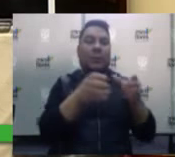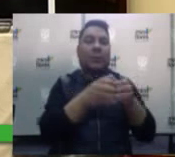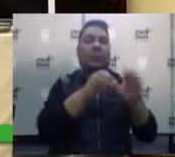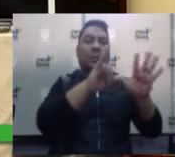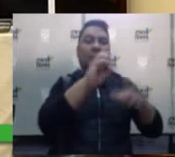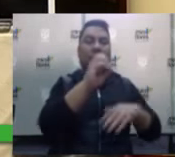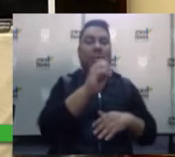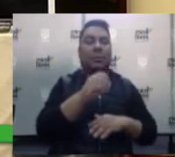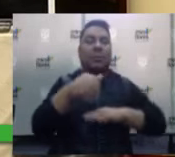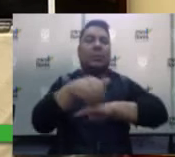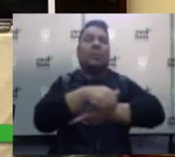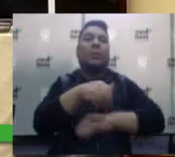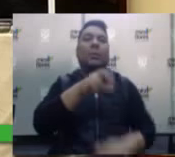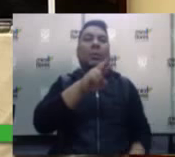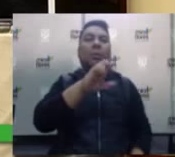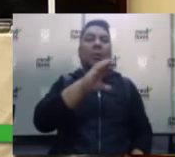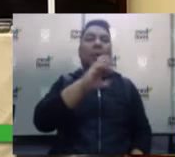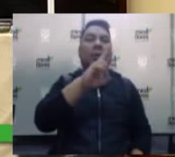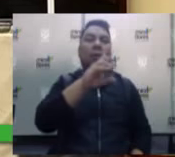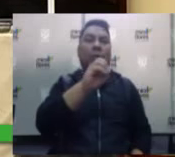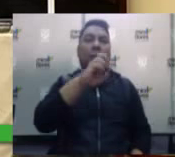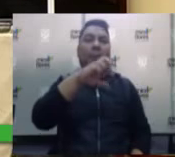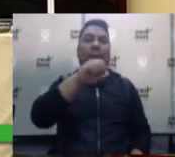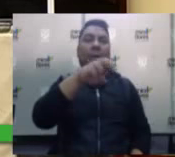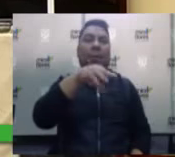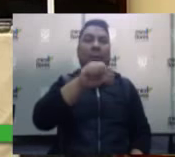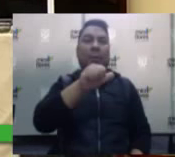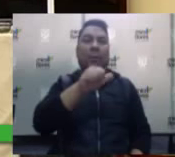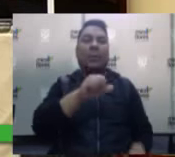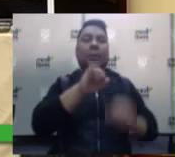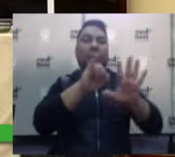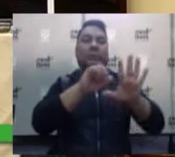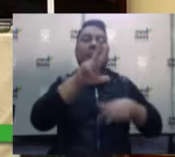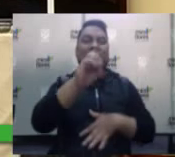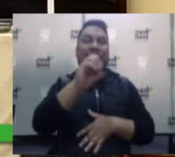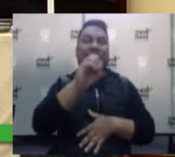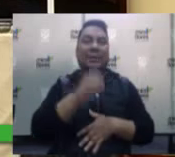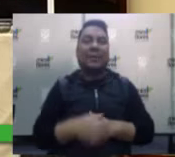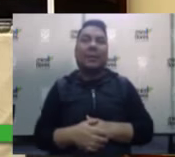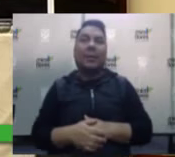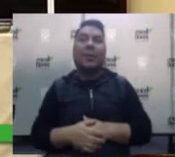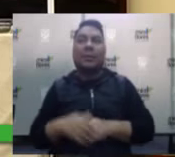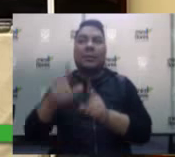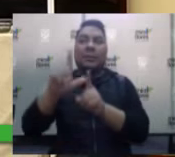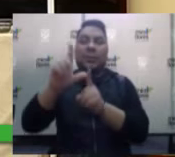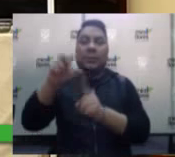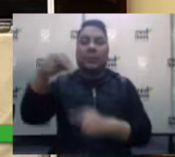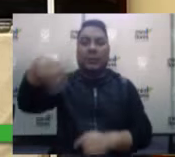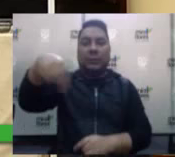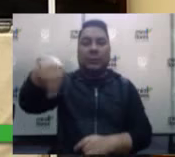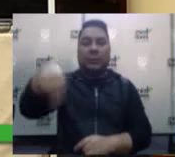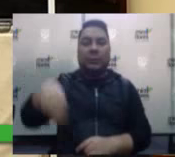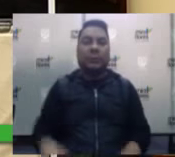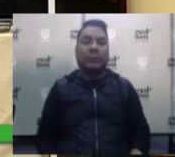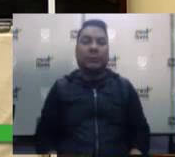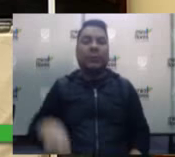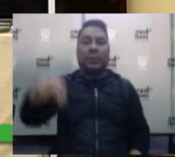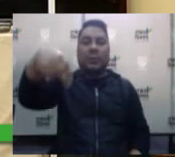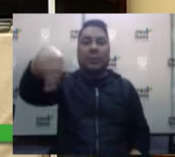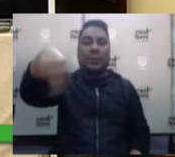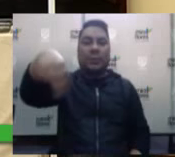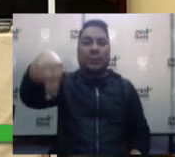Ubicación 60, avenida Ricardo Palma, cuadra 6, frente al 630. Ñ. Letra Ñ.